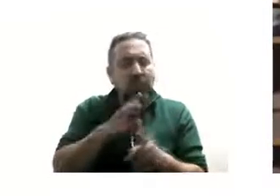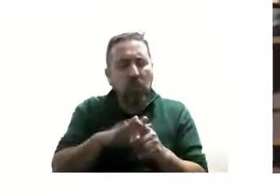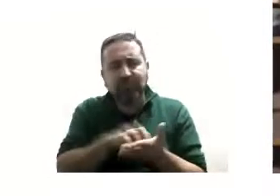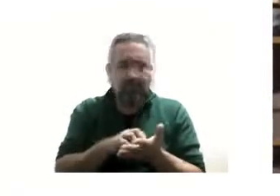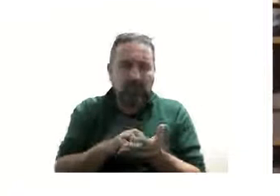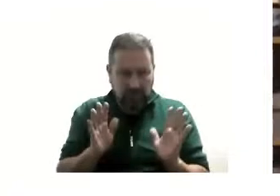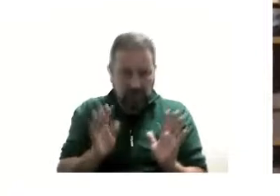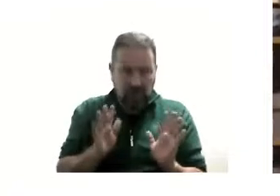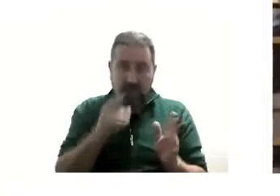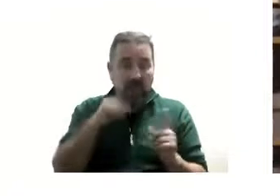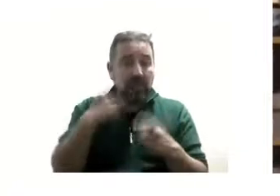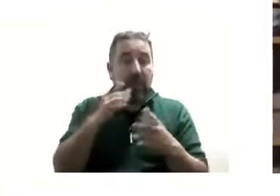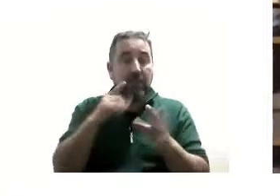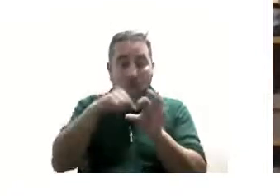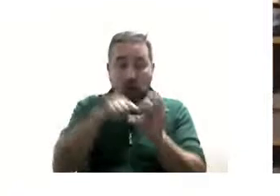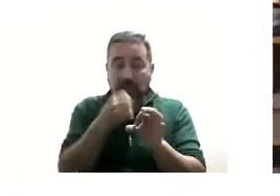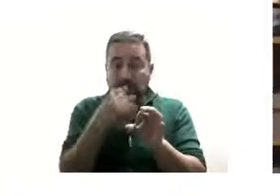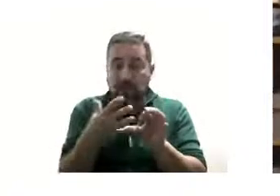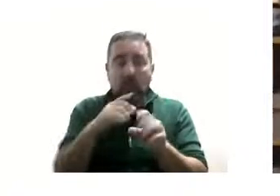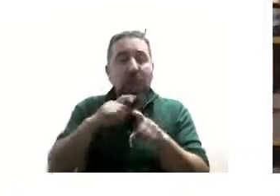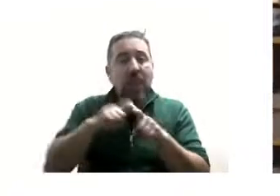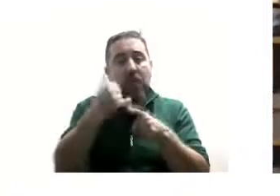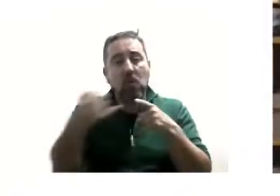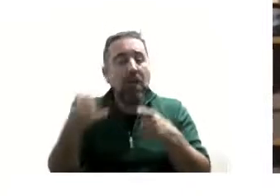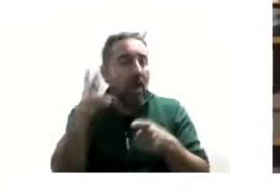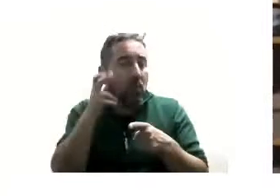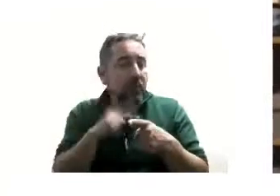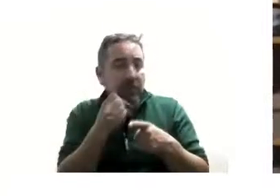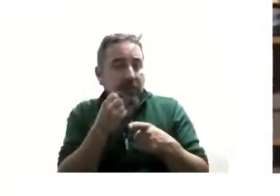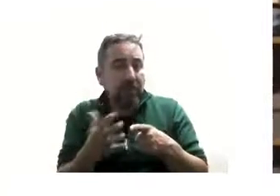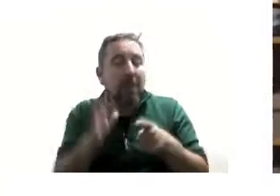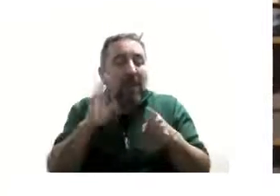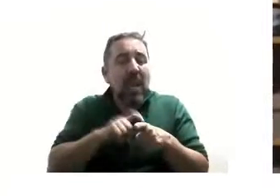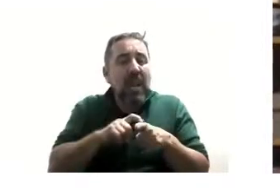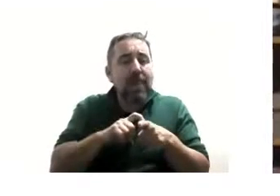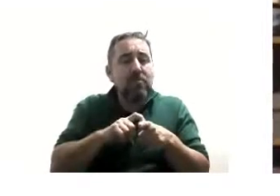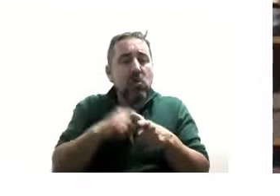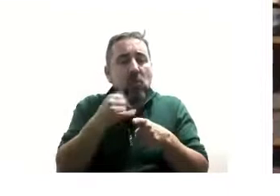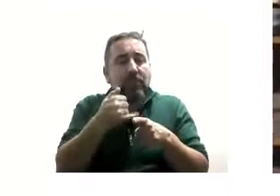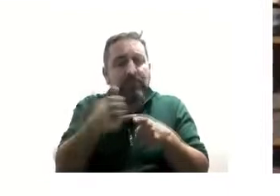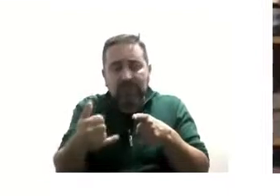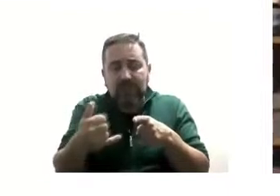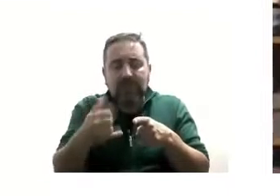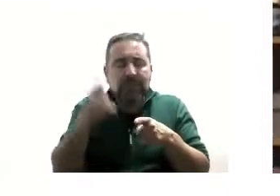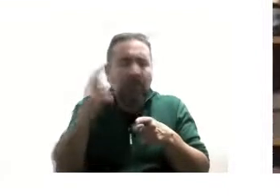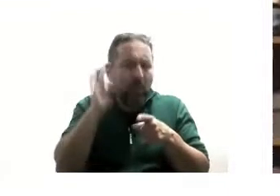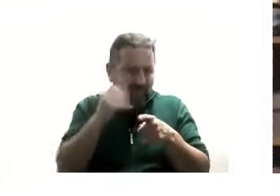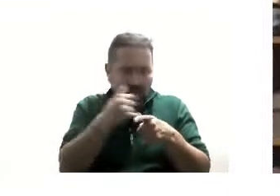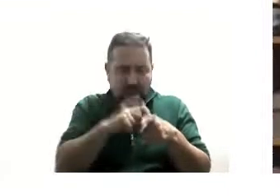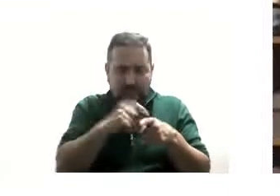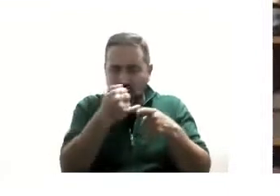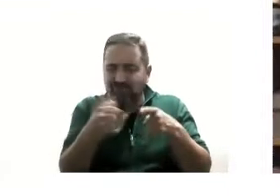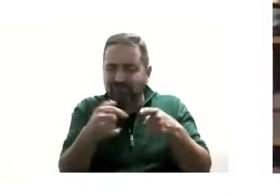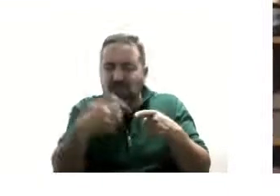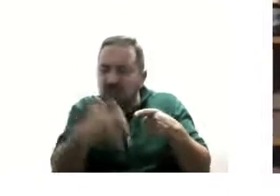tenemos anatómicamente bien la cóclea y el nervio auditivo, de alguna forma ese nervio auditivo no funciona bien, o no funciona todo lo bien